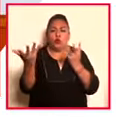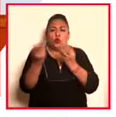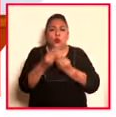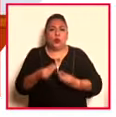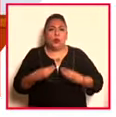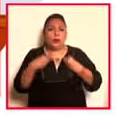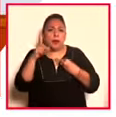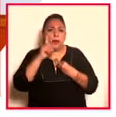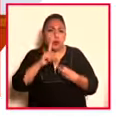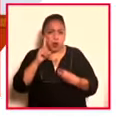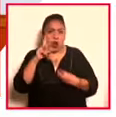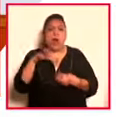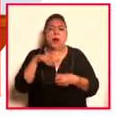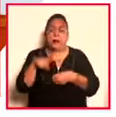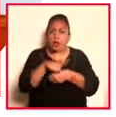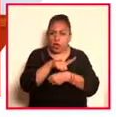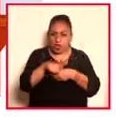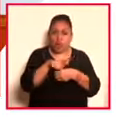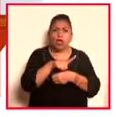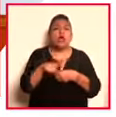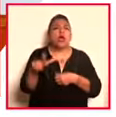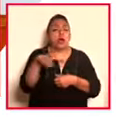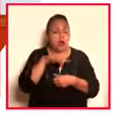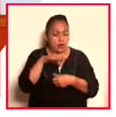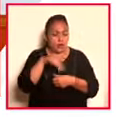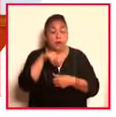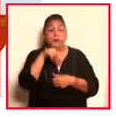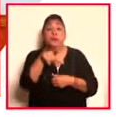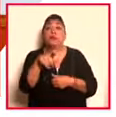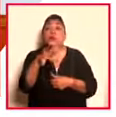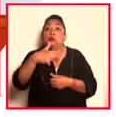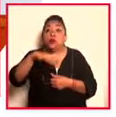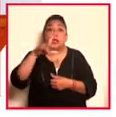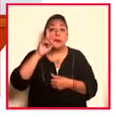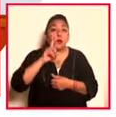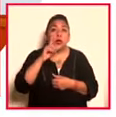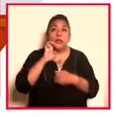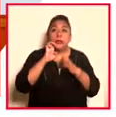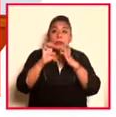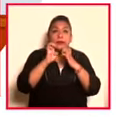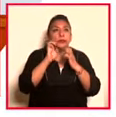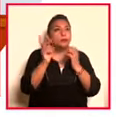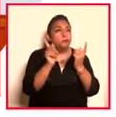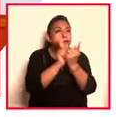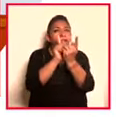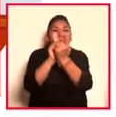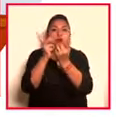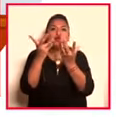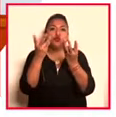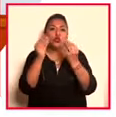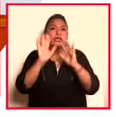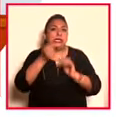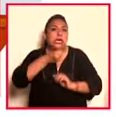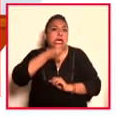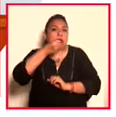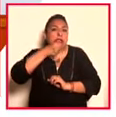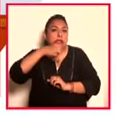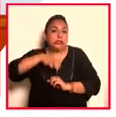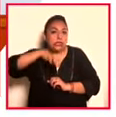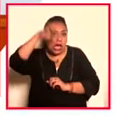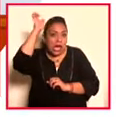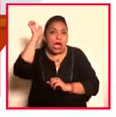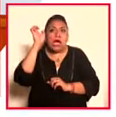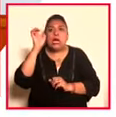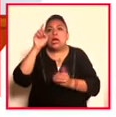se hablaba de homosexualidad. Buscar a esas mujeres para entrevistarlas, muchas de ellas ancianas, en el exilio y en casas